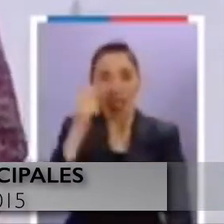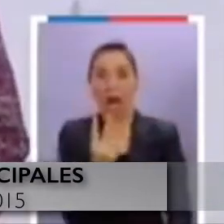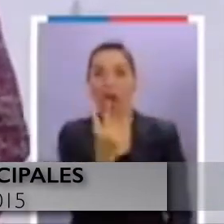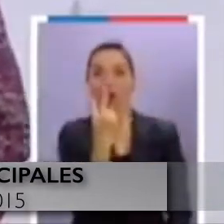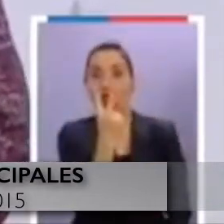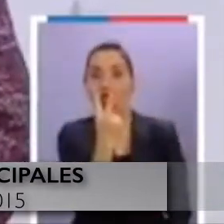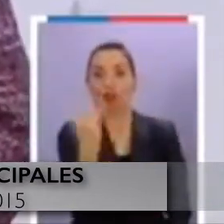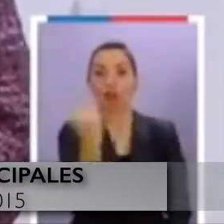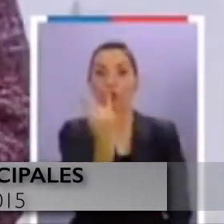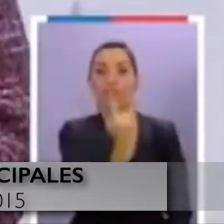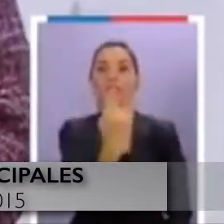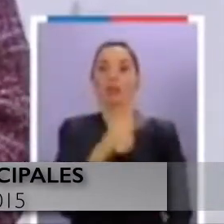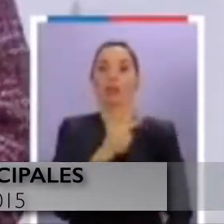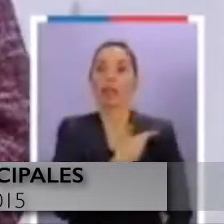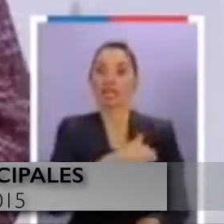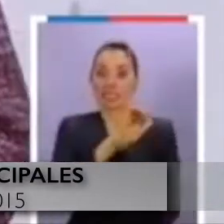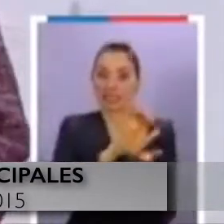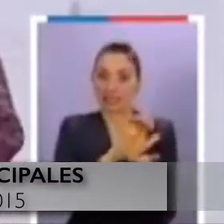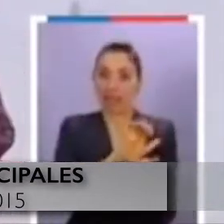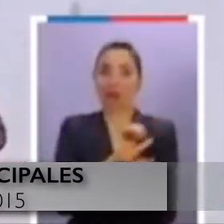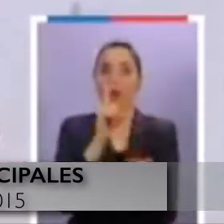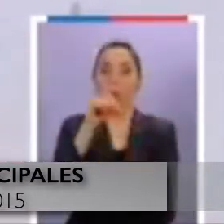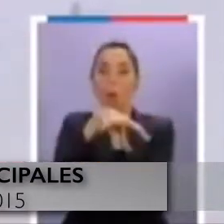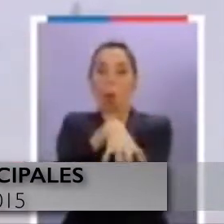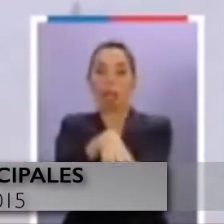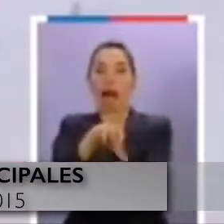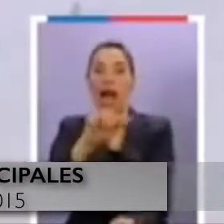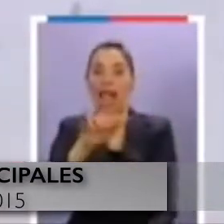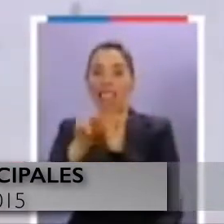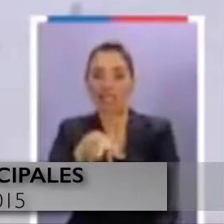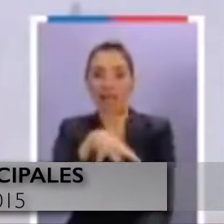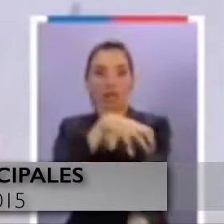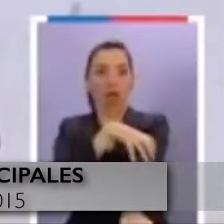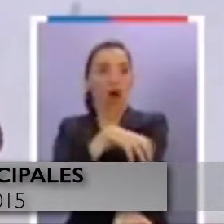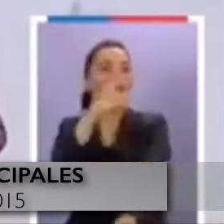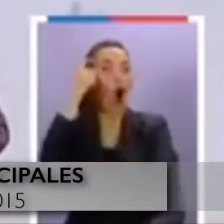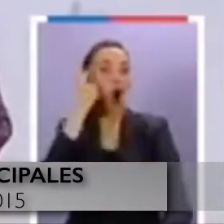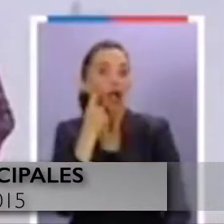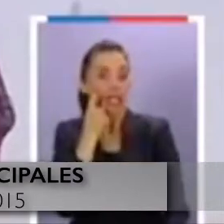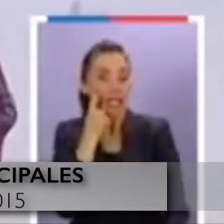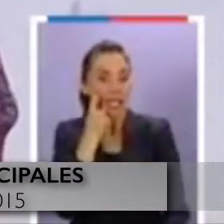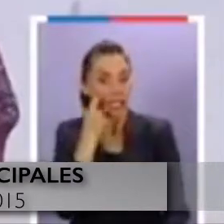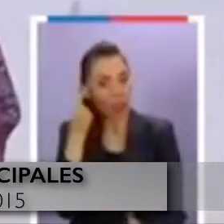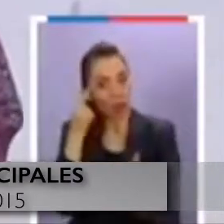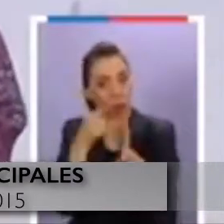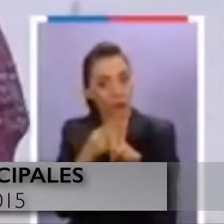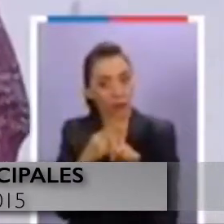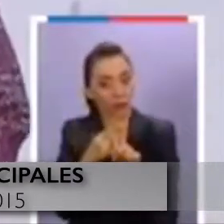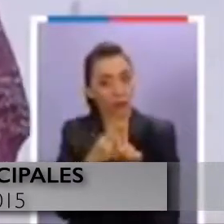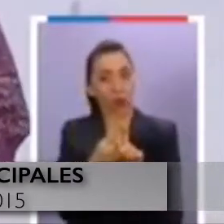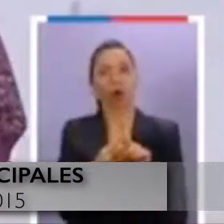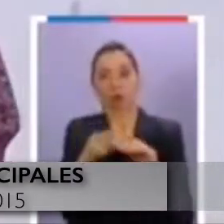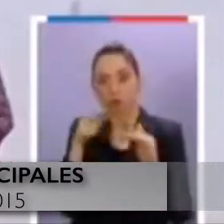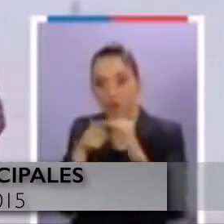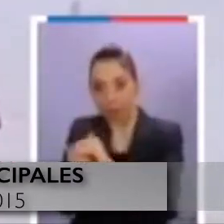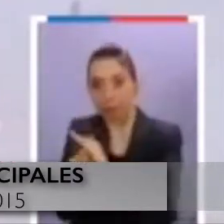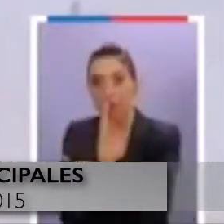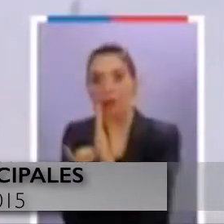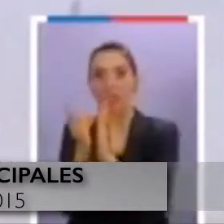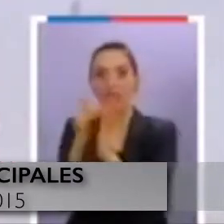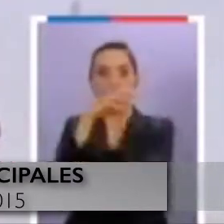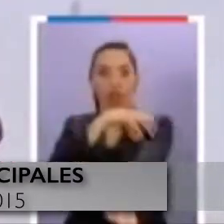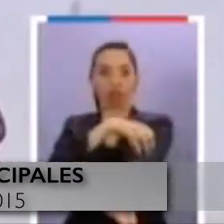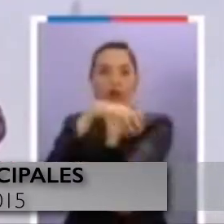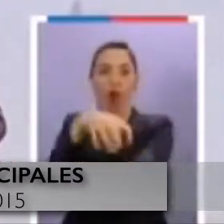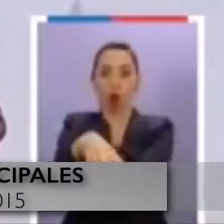universidades estatales, una en la región de Aysén, la otra en la región de O'Higgins, que tendrán la misión clara de involucrarse con el desarrollo local.